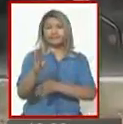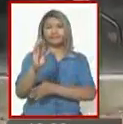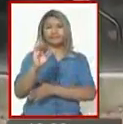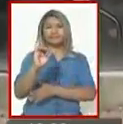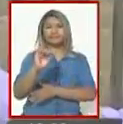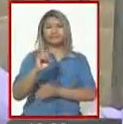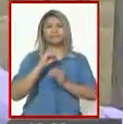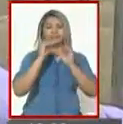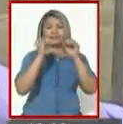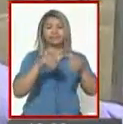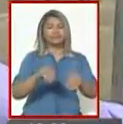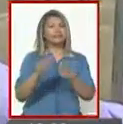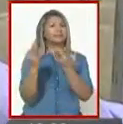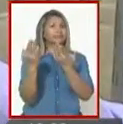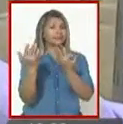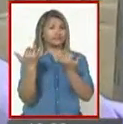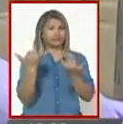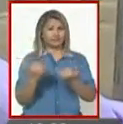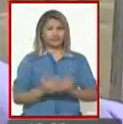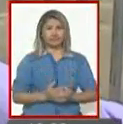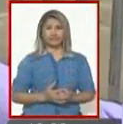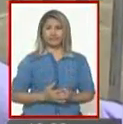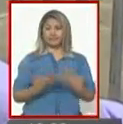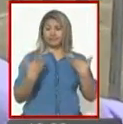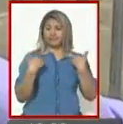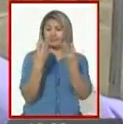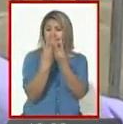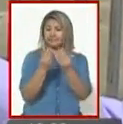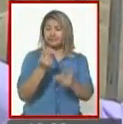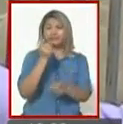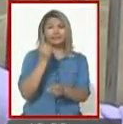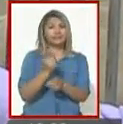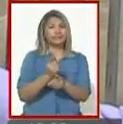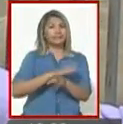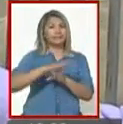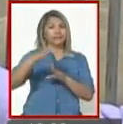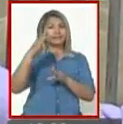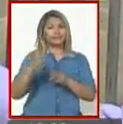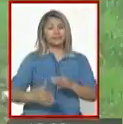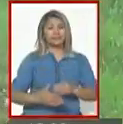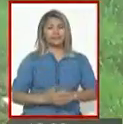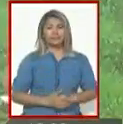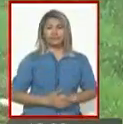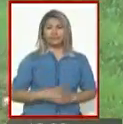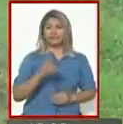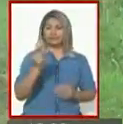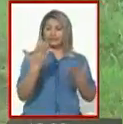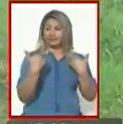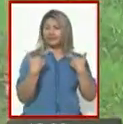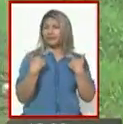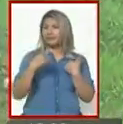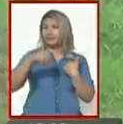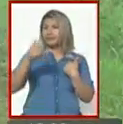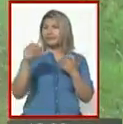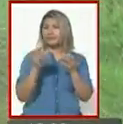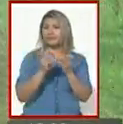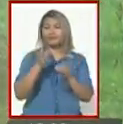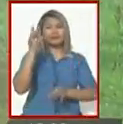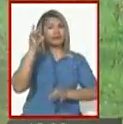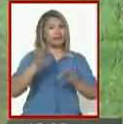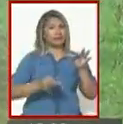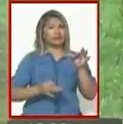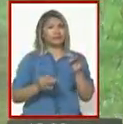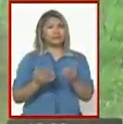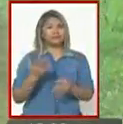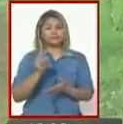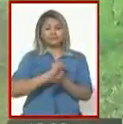bioceánica. Esperando que hoy se encuentre una solución definitiva a este problema y no tengamos que tomar otras medidas. Caso